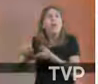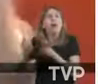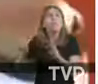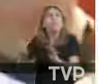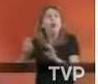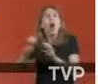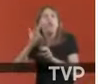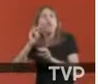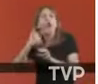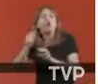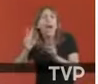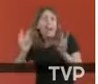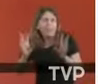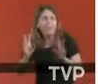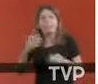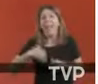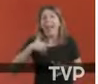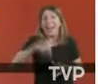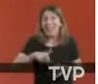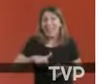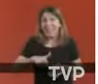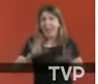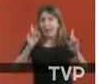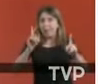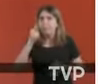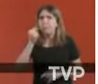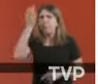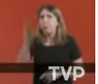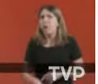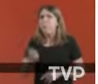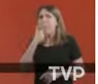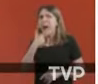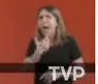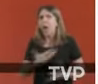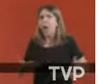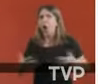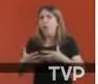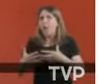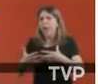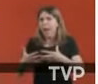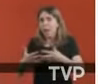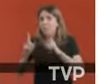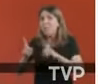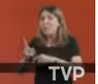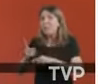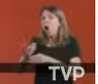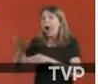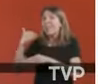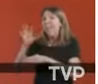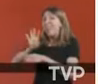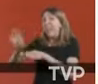En la Argentina, el señor Macri y su gobierno duplicaron la deuda